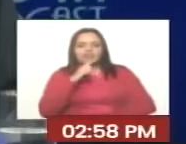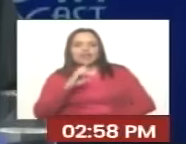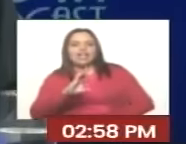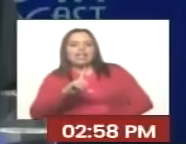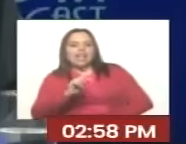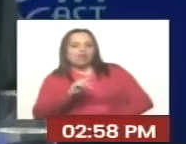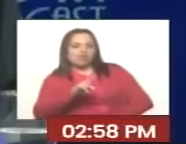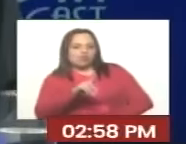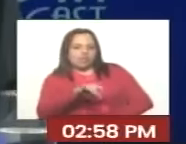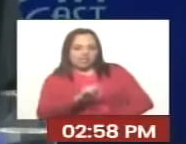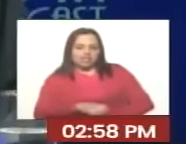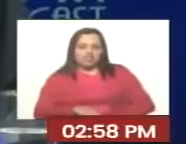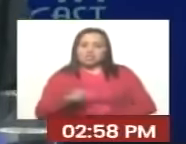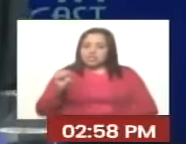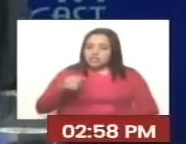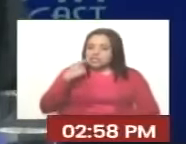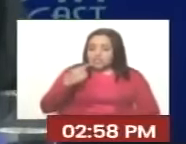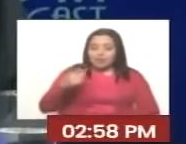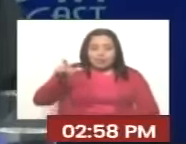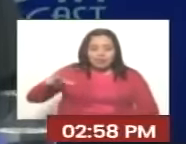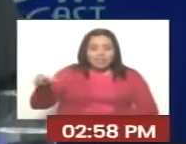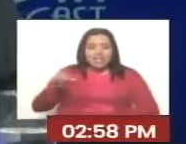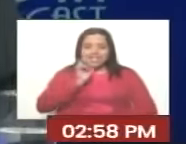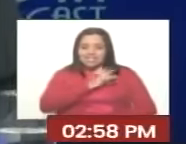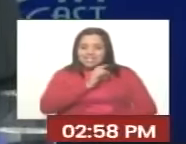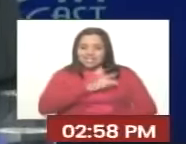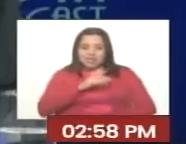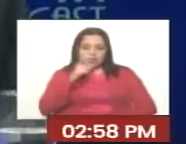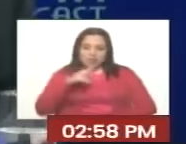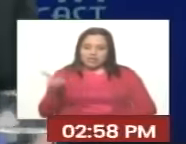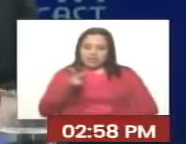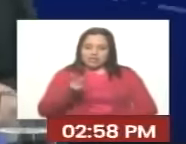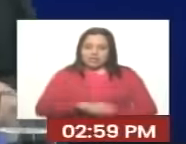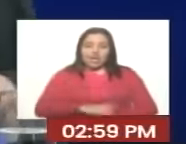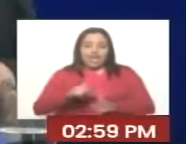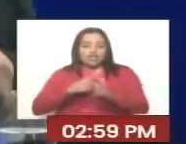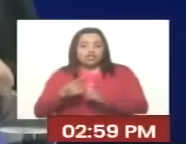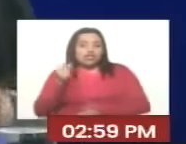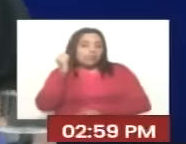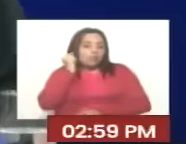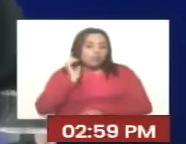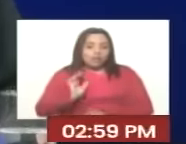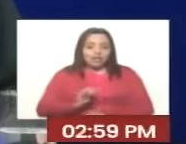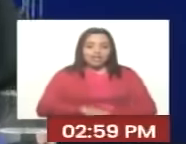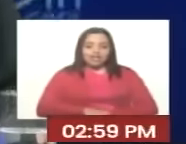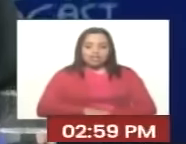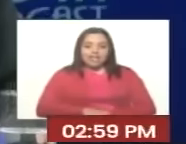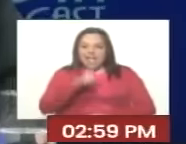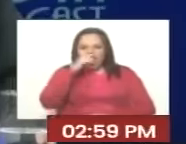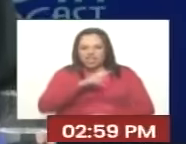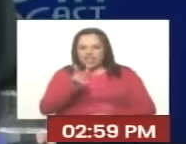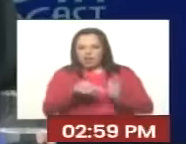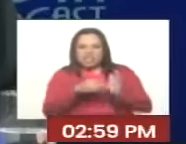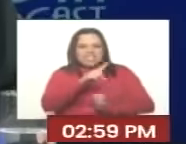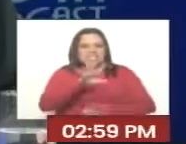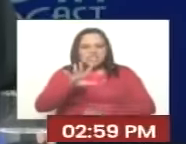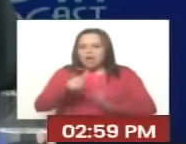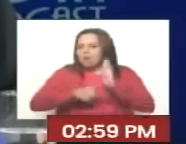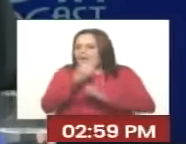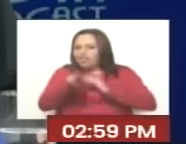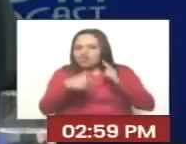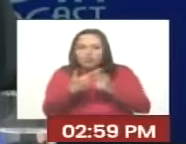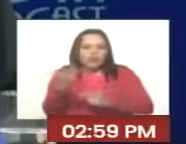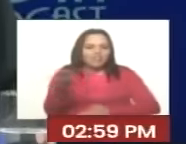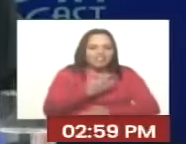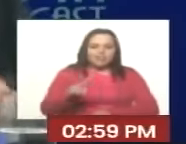chilenos? No son venezolanos, son chilenos. Entonces, esta muchacha desde el 2015 más nunca vino a